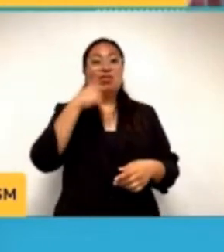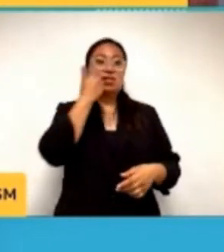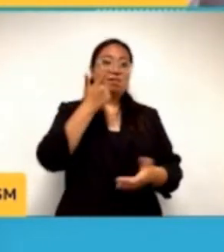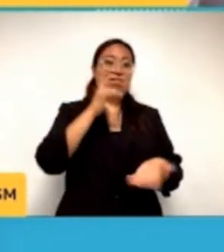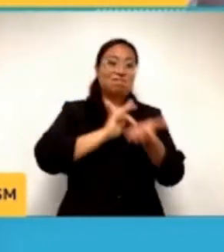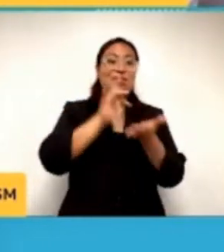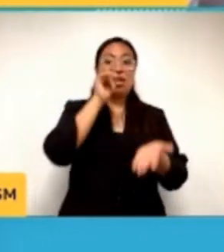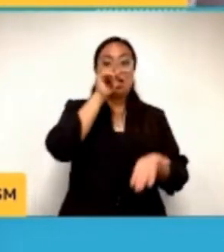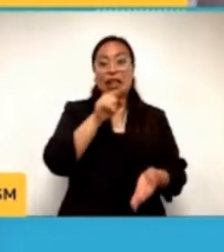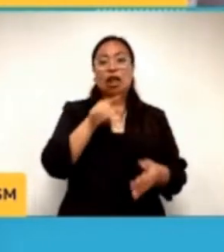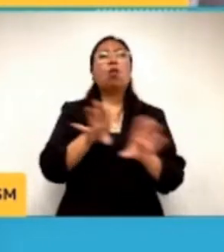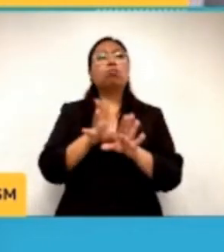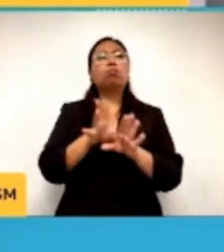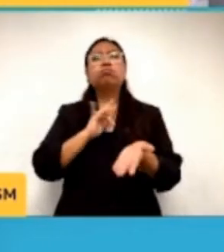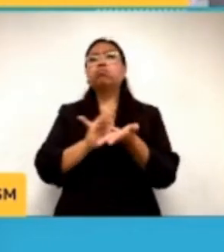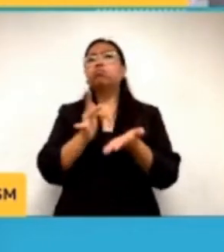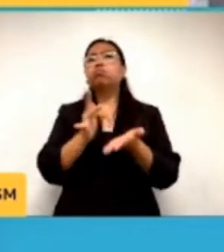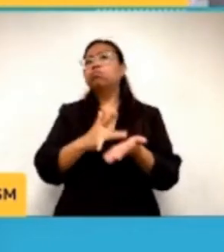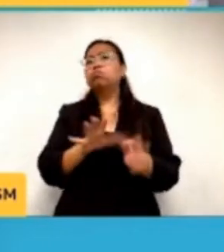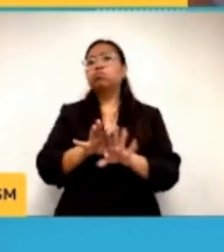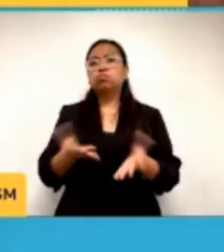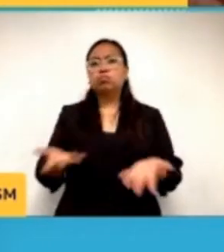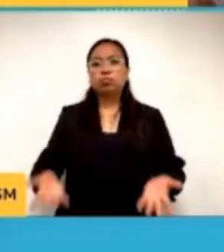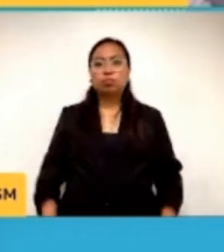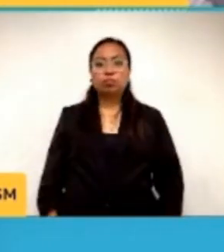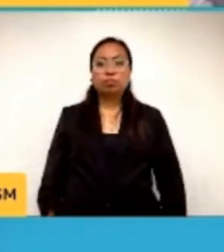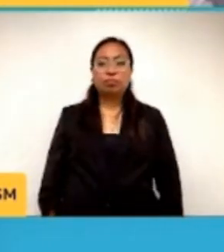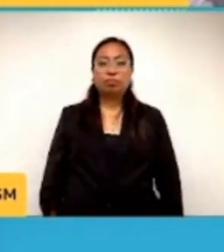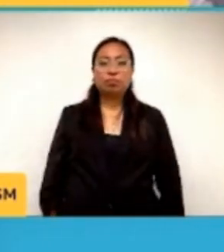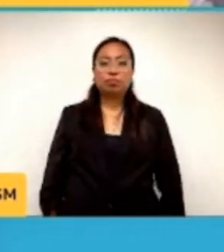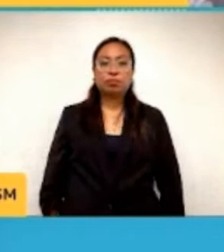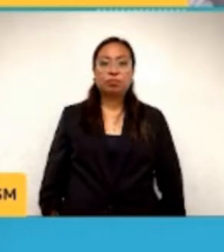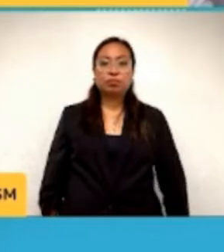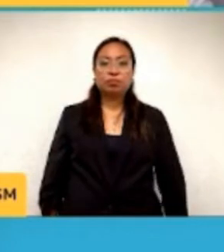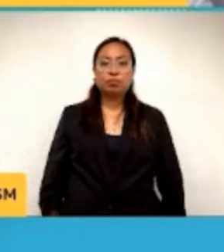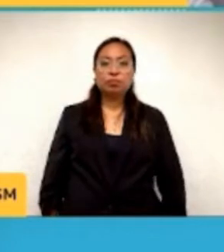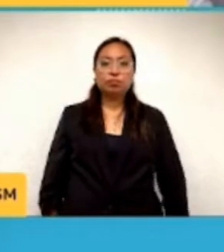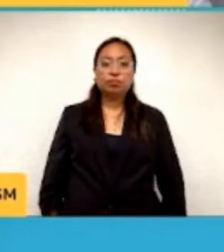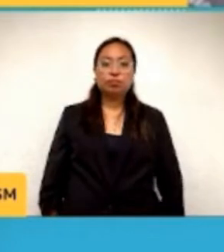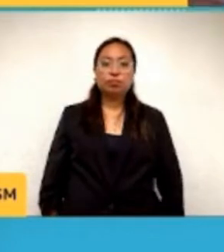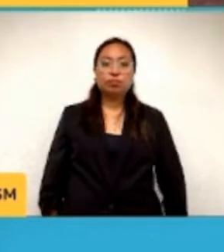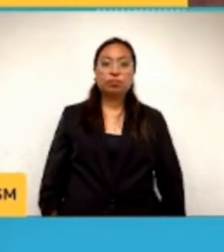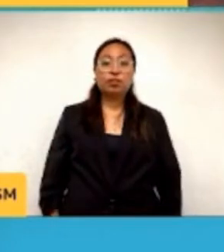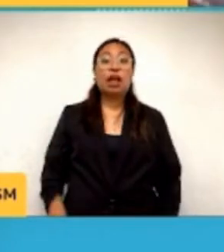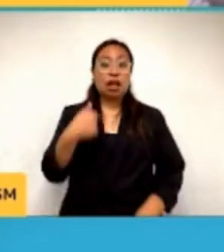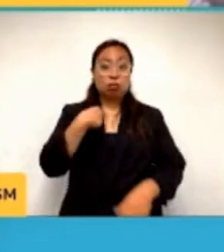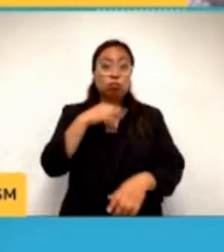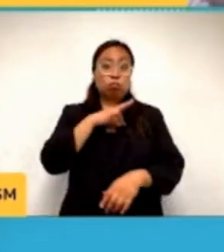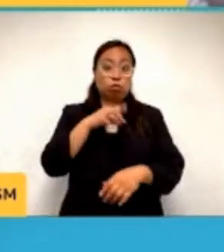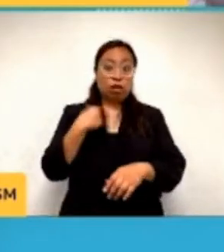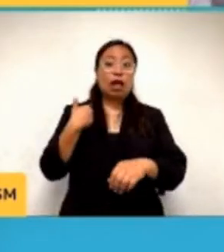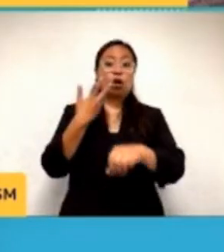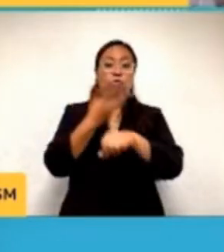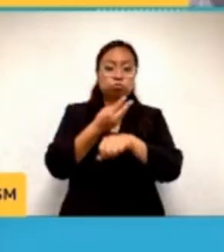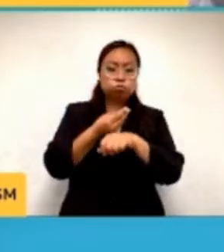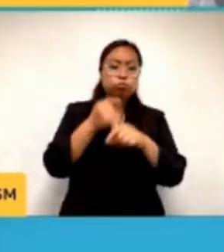apoyarte, ¿cómo te ayudo? Entonces, construir comunidad es una buena oportunidad para